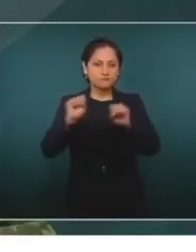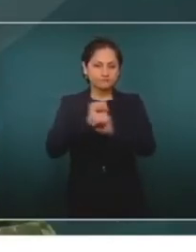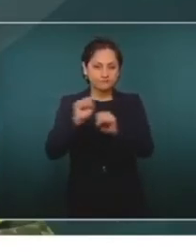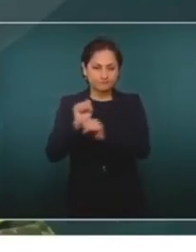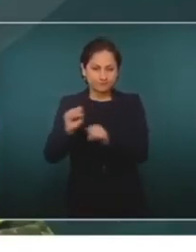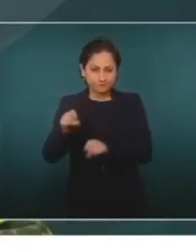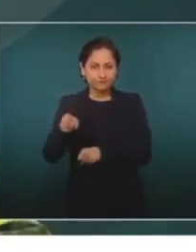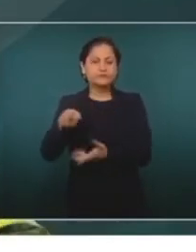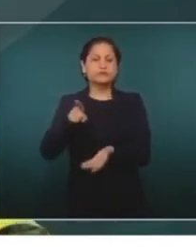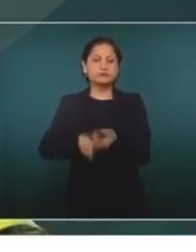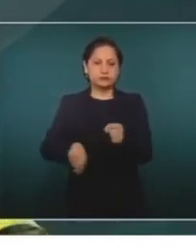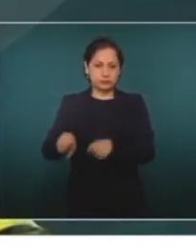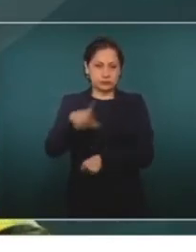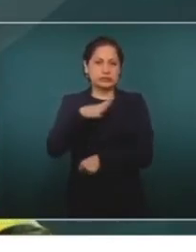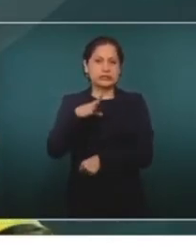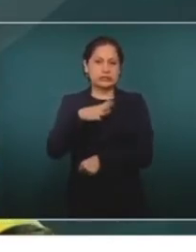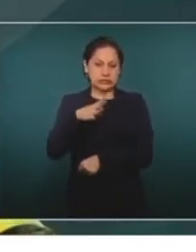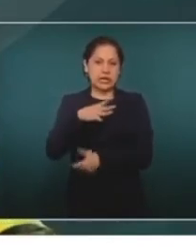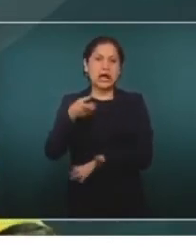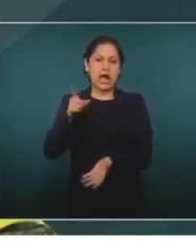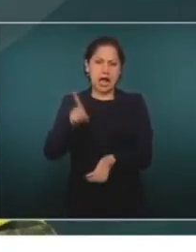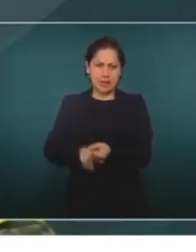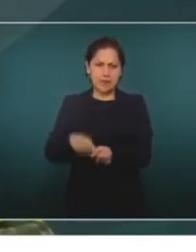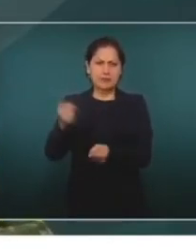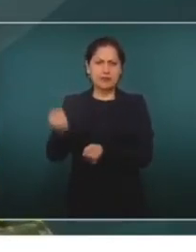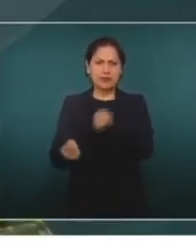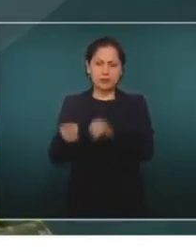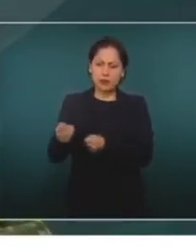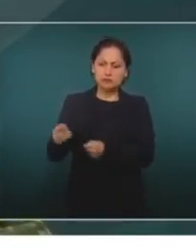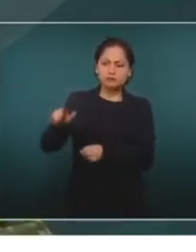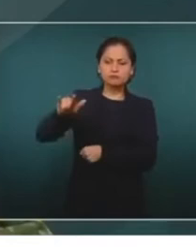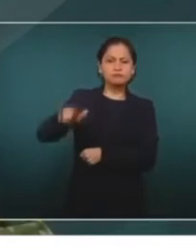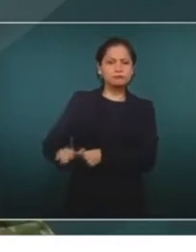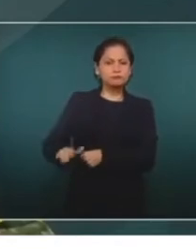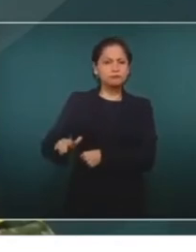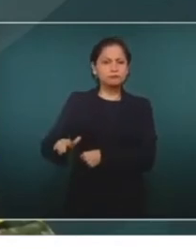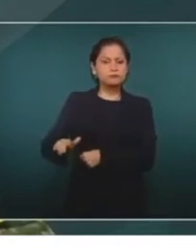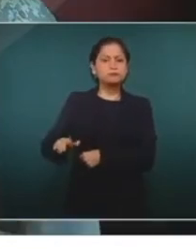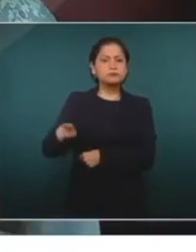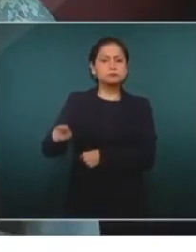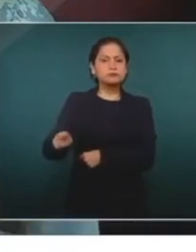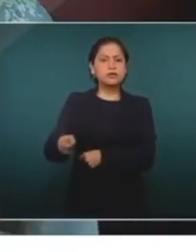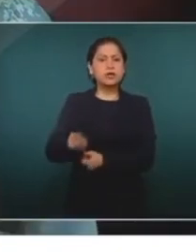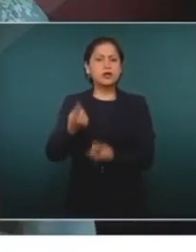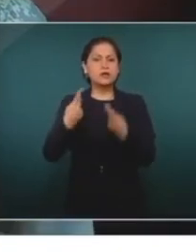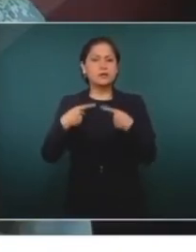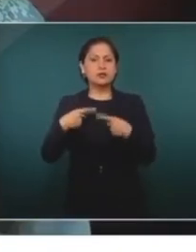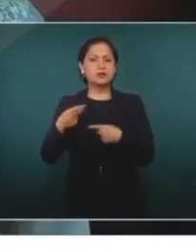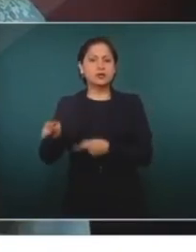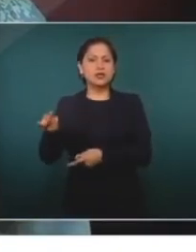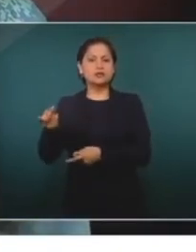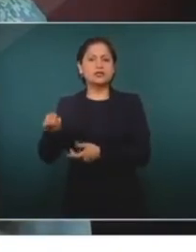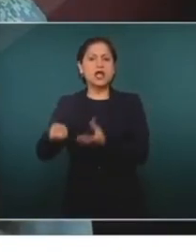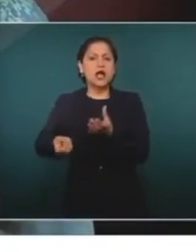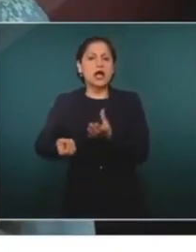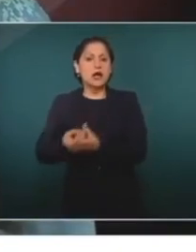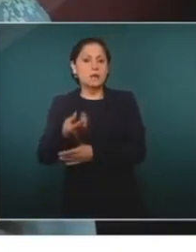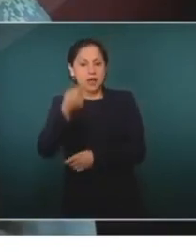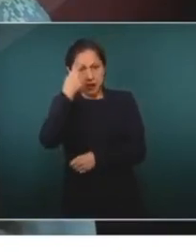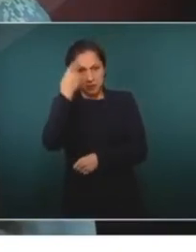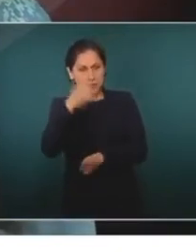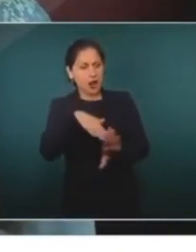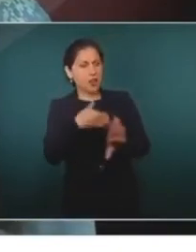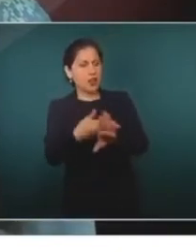que estaban dentro de un vehículo que abandonaron las personas que agredieron, los delincuentes que agredieron a las